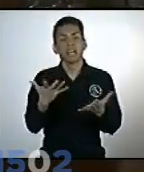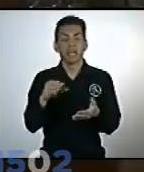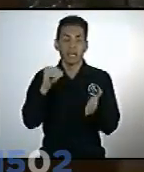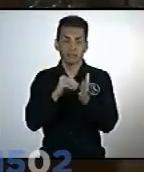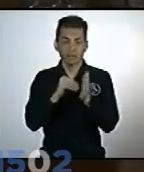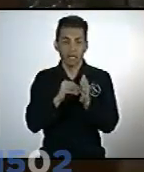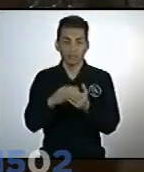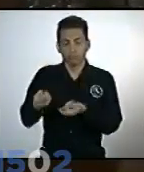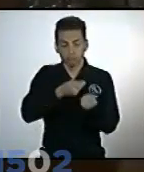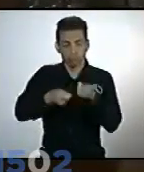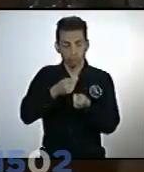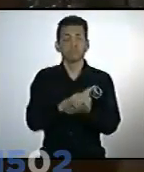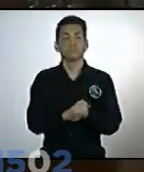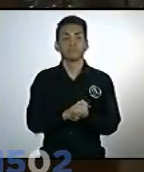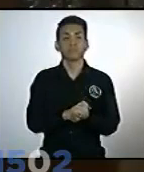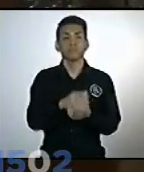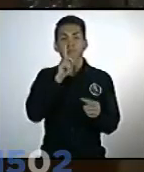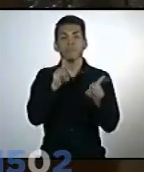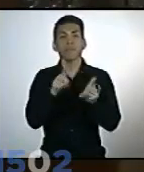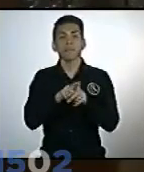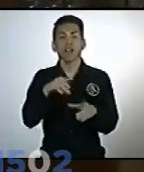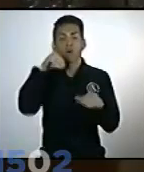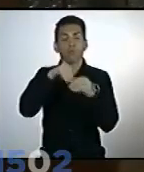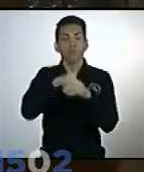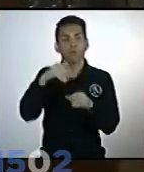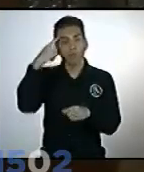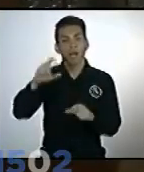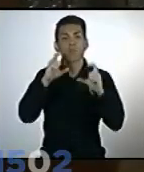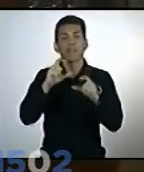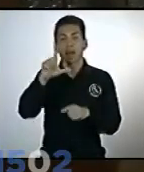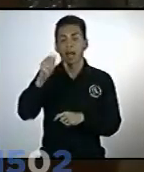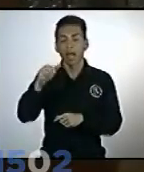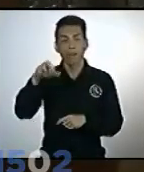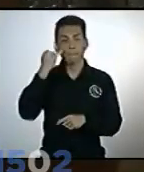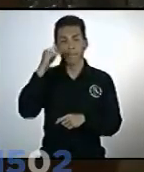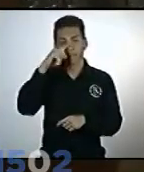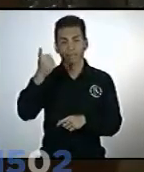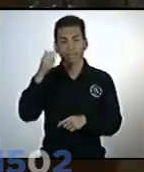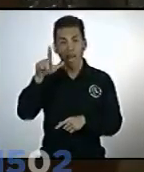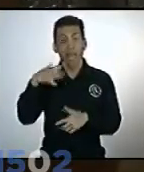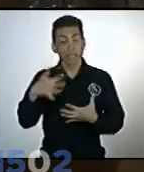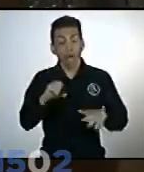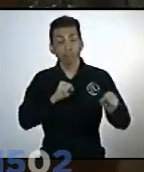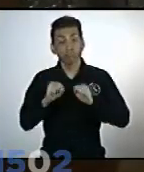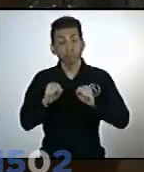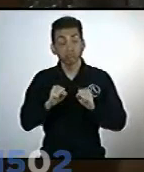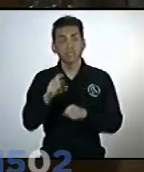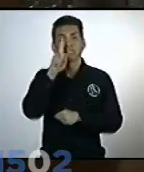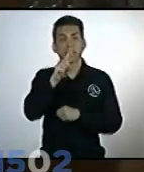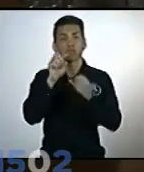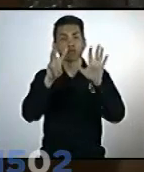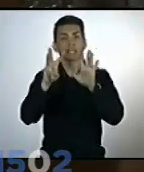506.486.550 quetzales. En lo que respecta al Fondo de Protección de Capitales, se ha ejecutado un total de